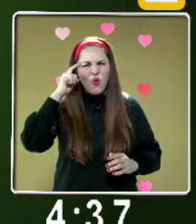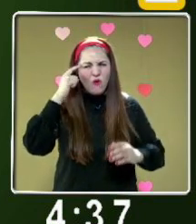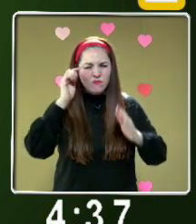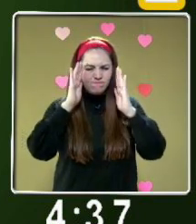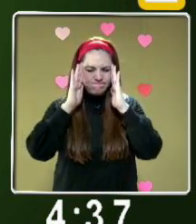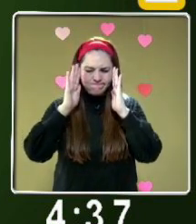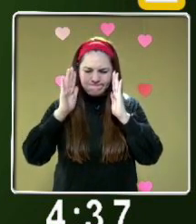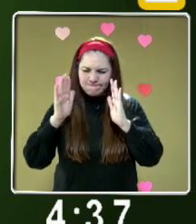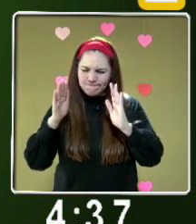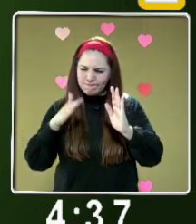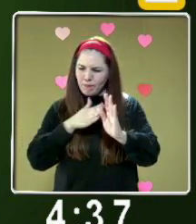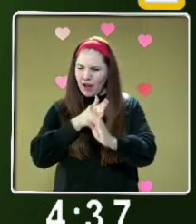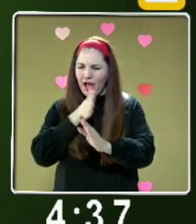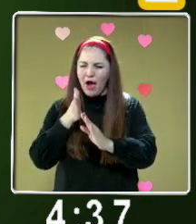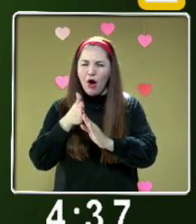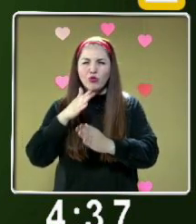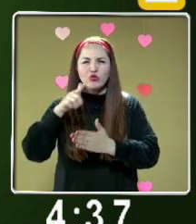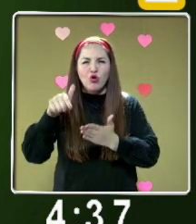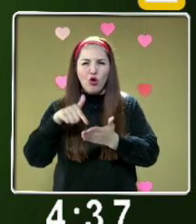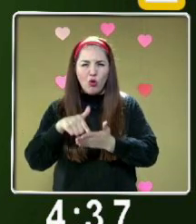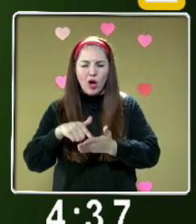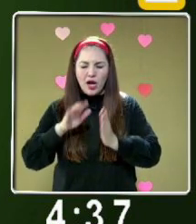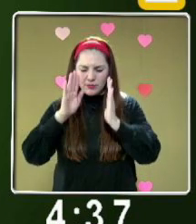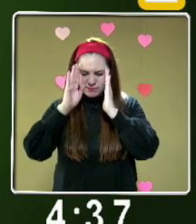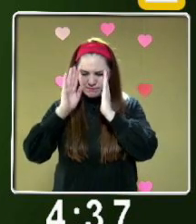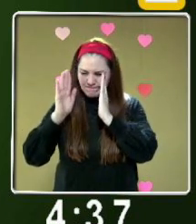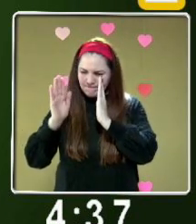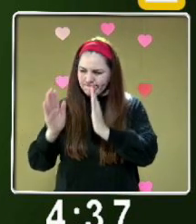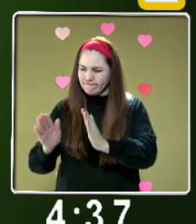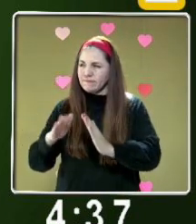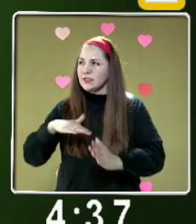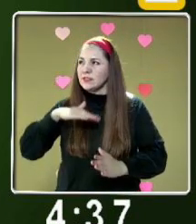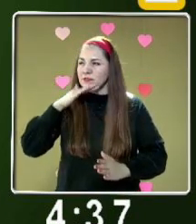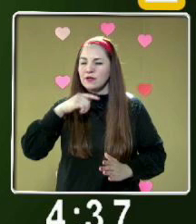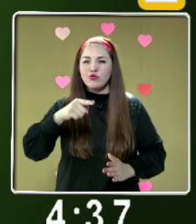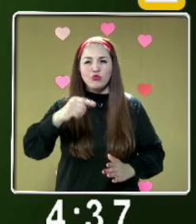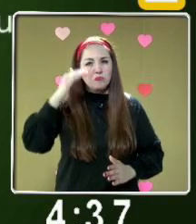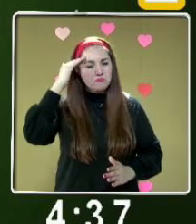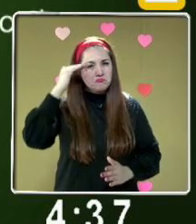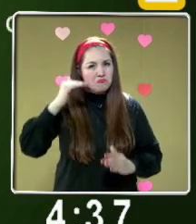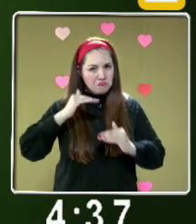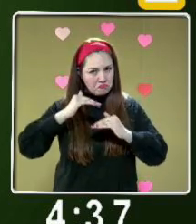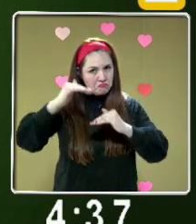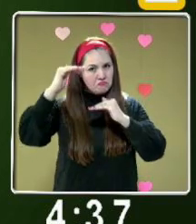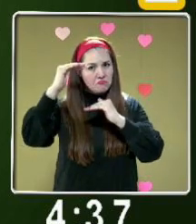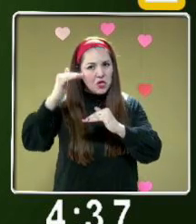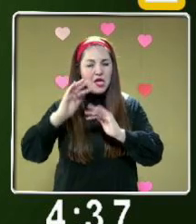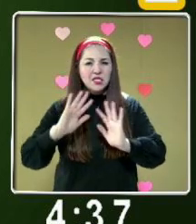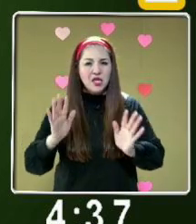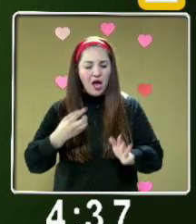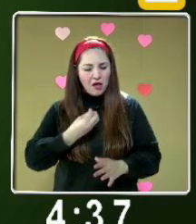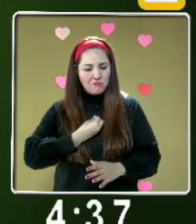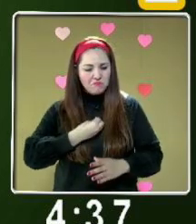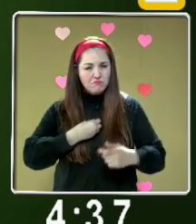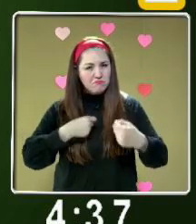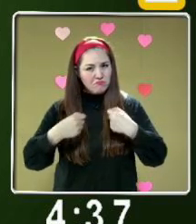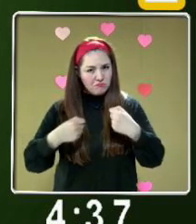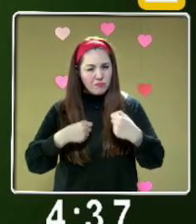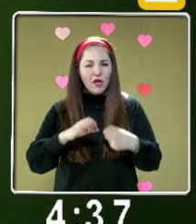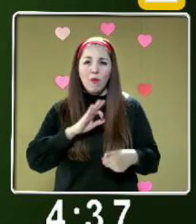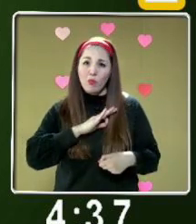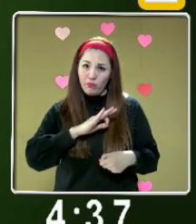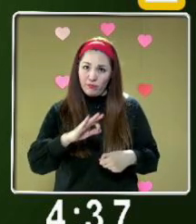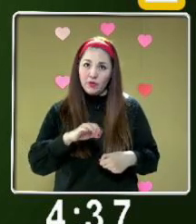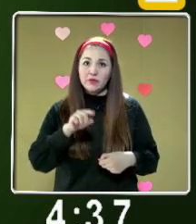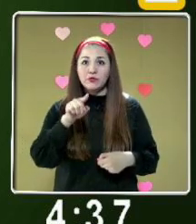expresarlo con calma, habrás madurado y habrás crecido y habrás desarrollado esa habilidad de autorregulación en ti. O como el